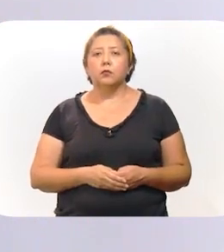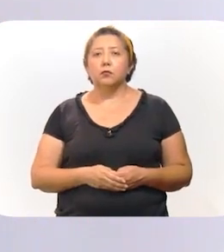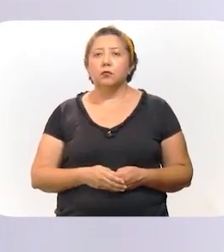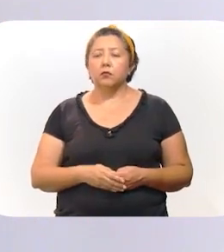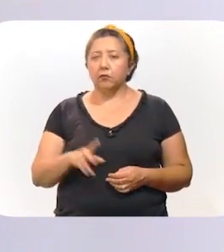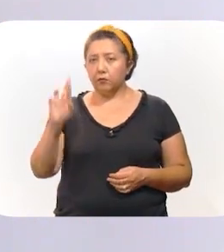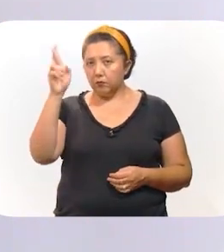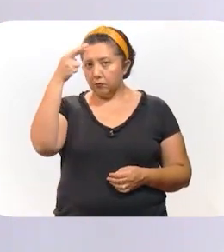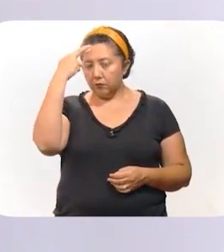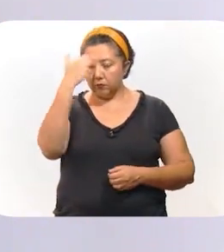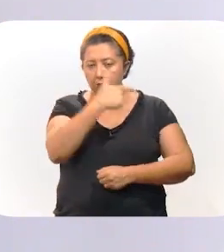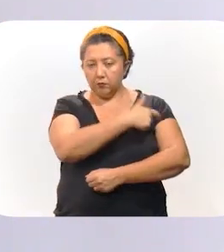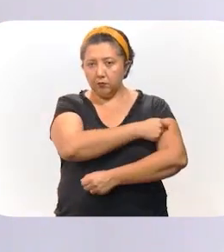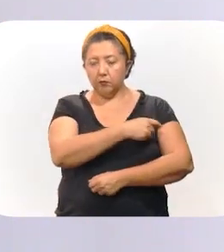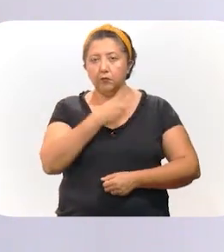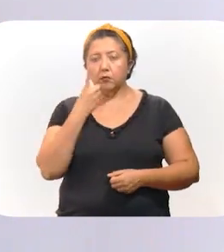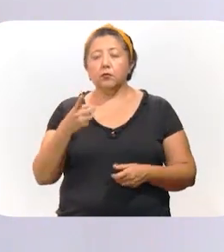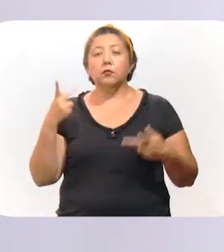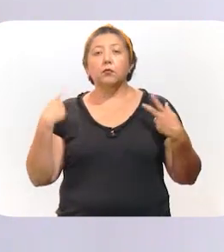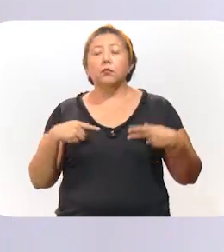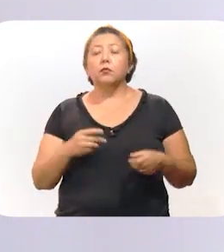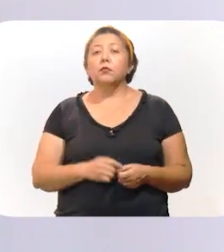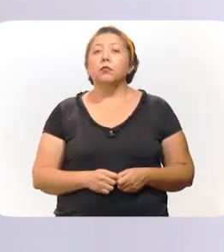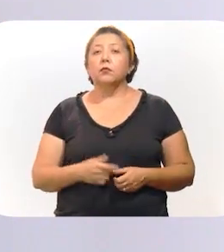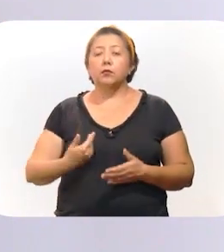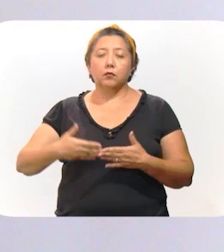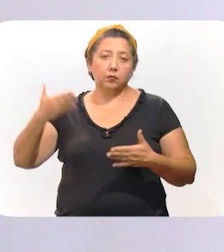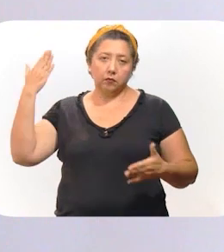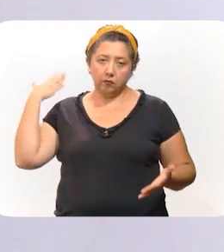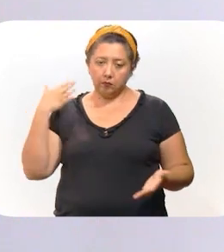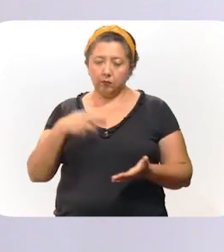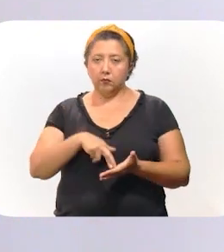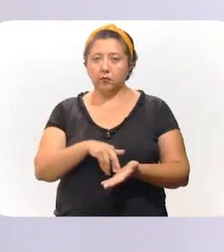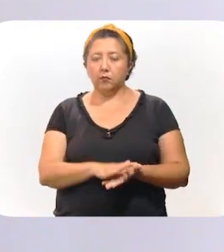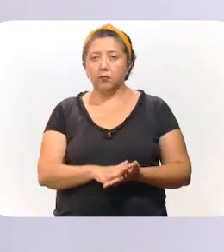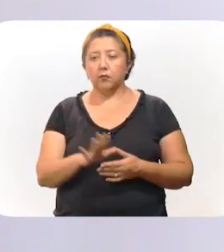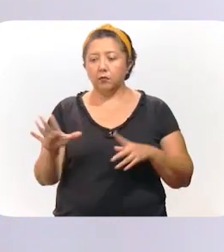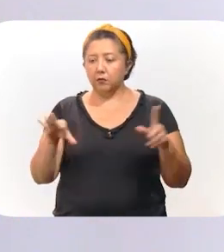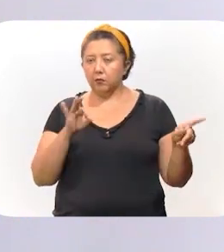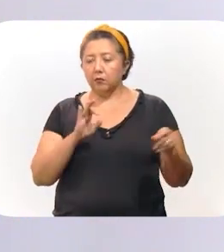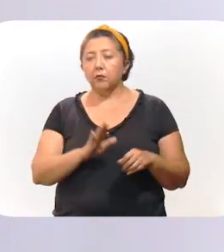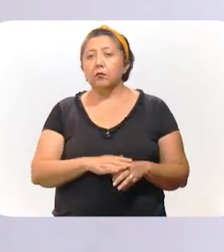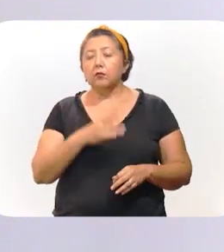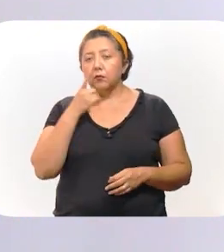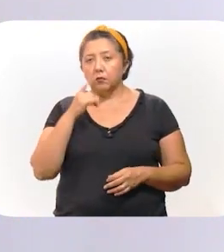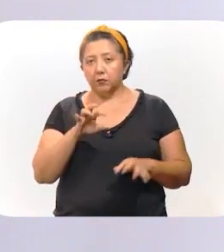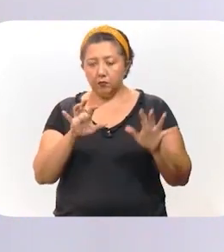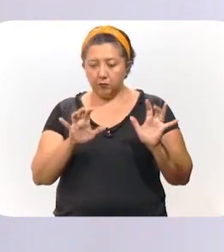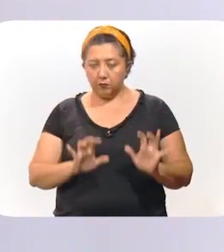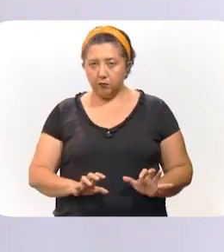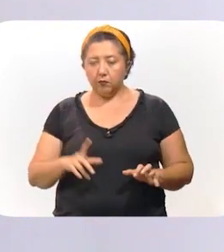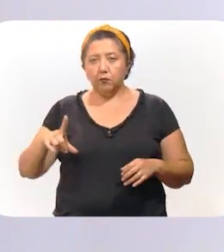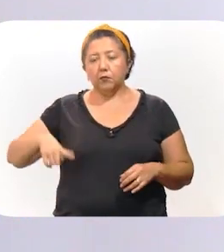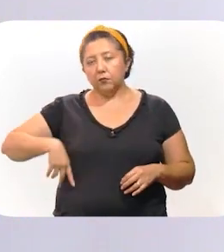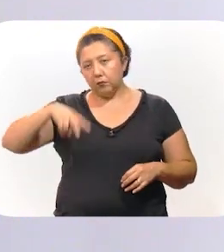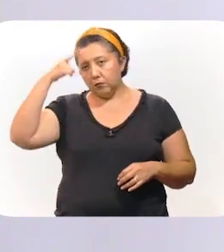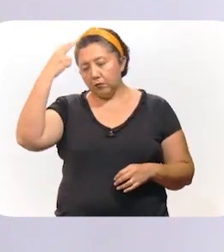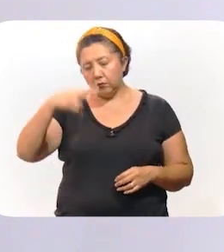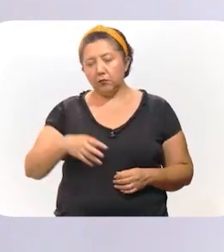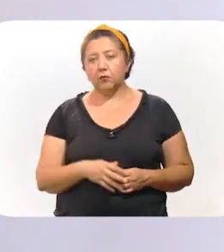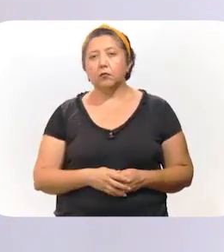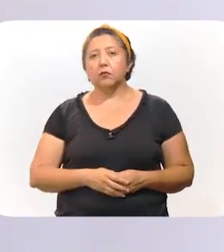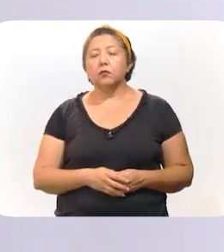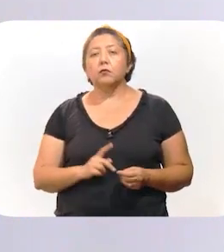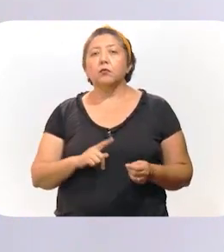Se recuerda que las vacunas se ponen a la población que ha sido previamente registrada y seleccionada por medio de las plataformas del gobierno federal,